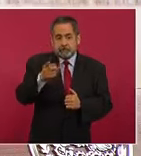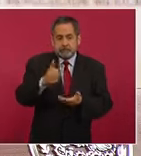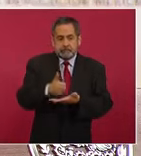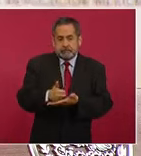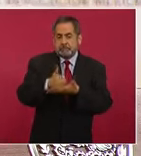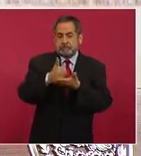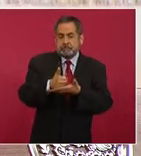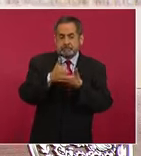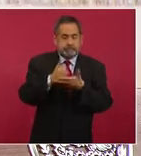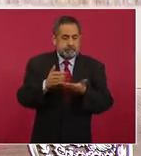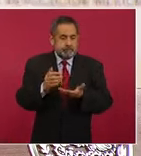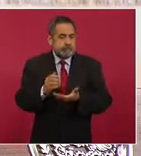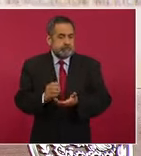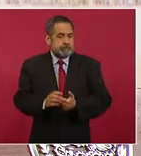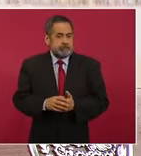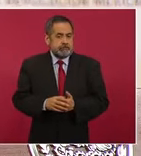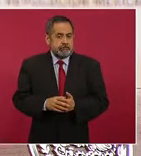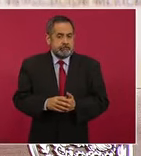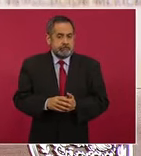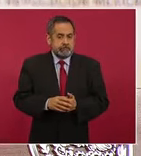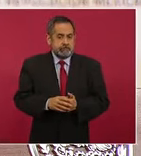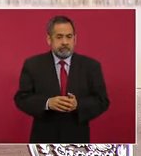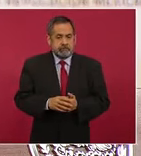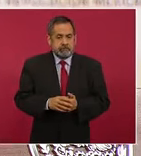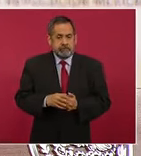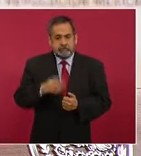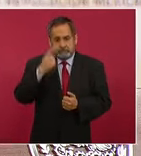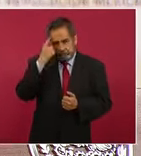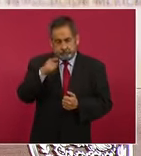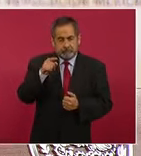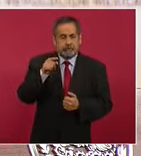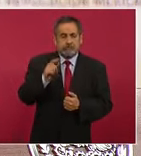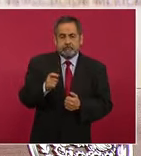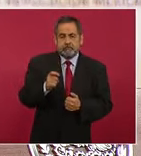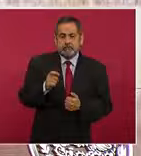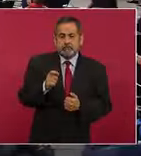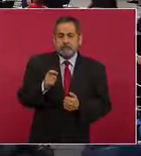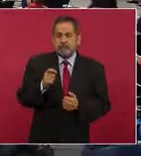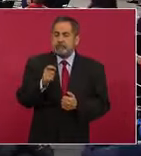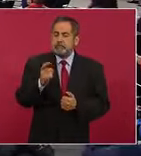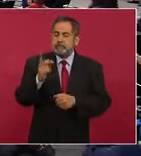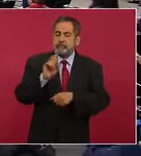ayudar es para, repito, el martes